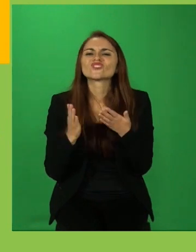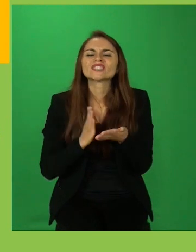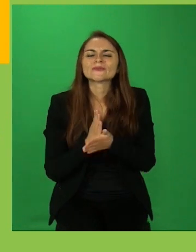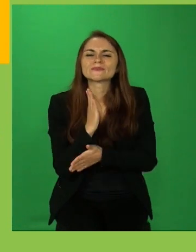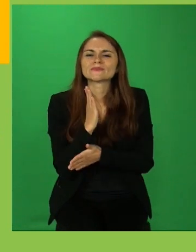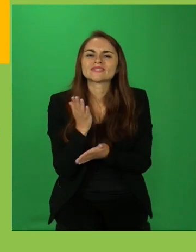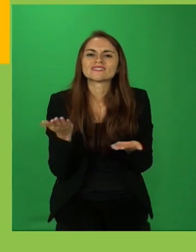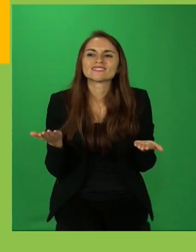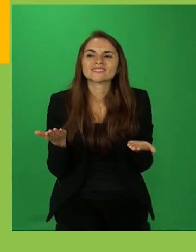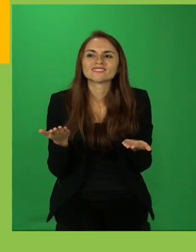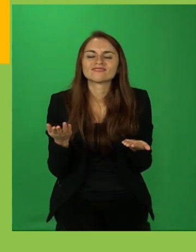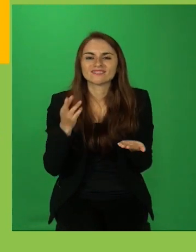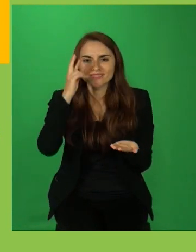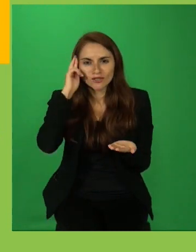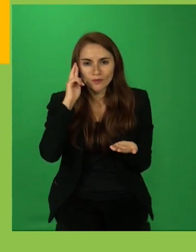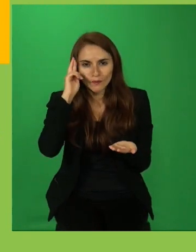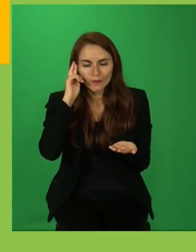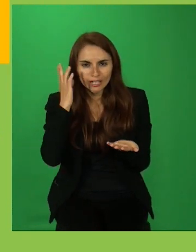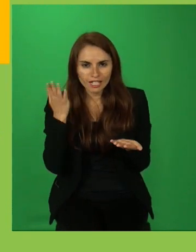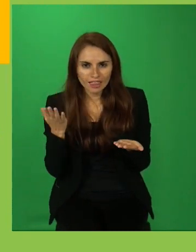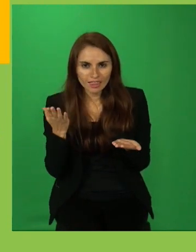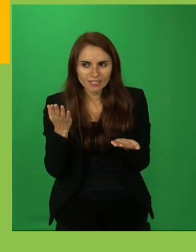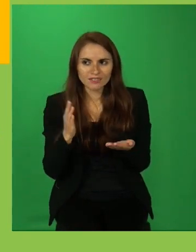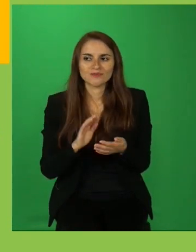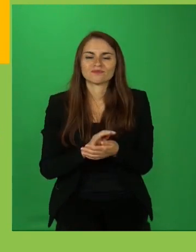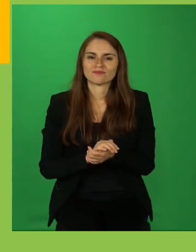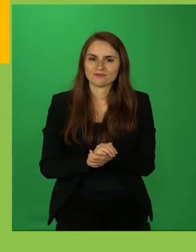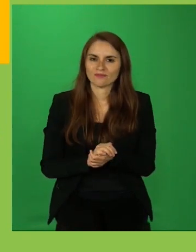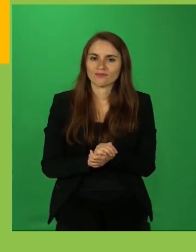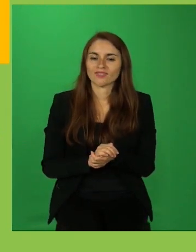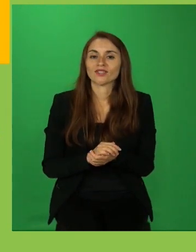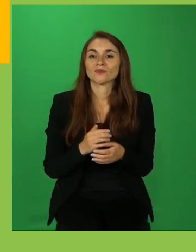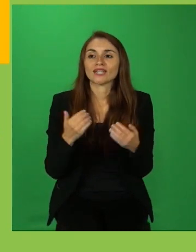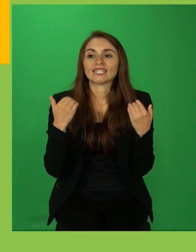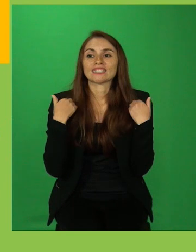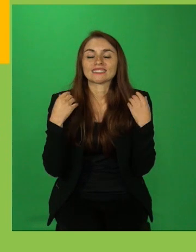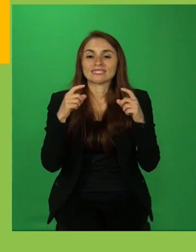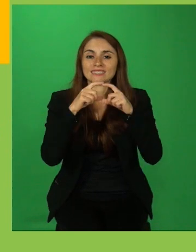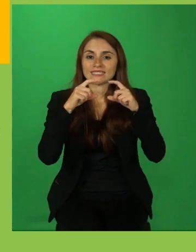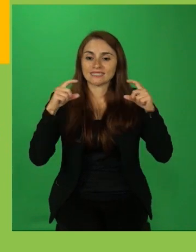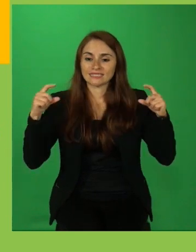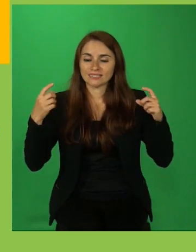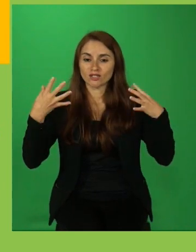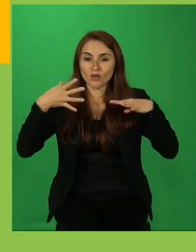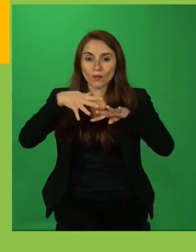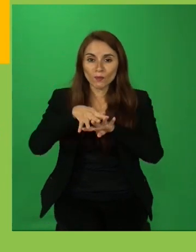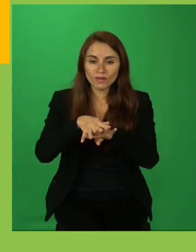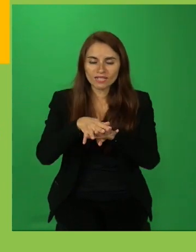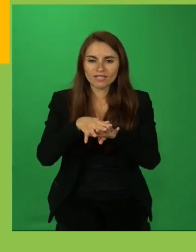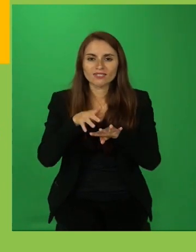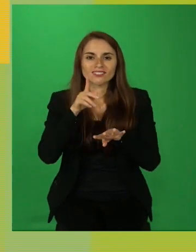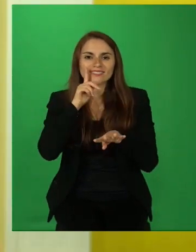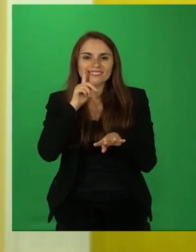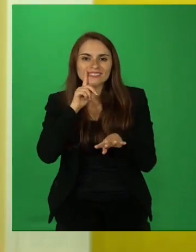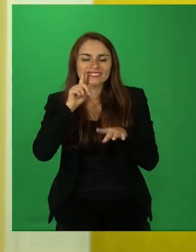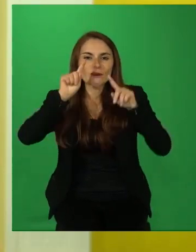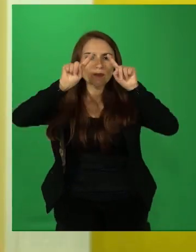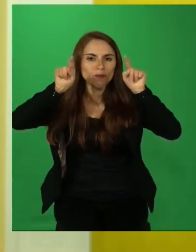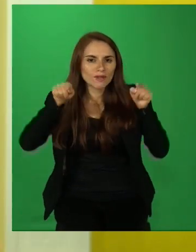porque no tenemos que empezar por ahí porque nuestro ejercicio de operatoria combinada tiene